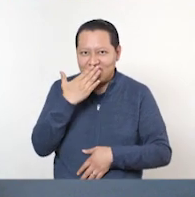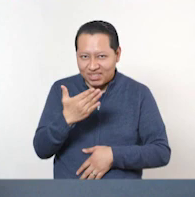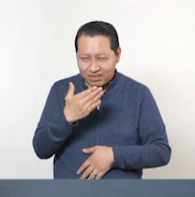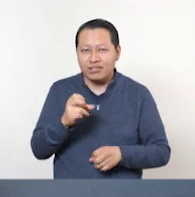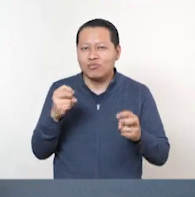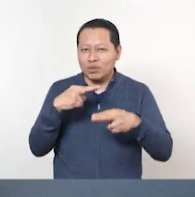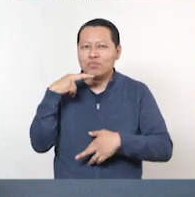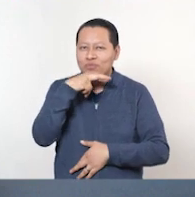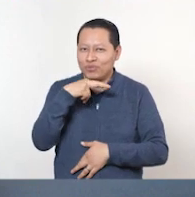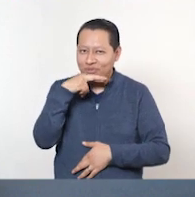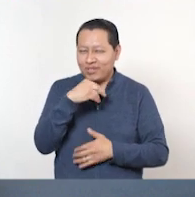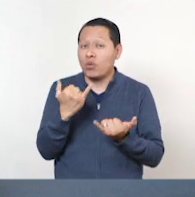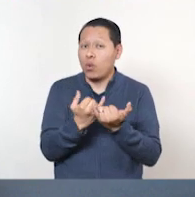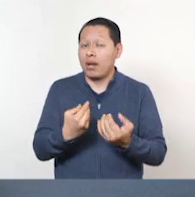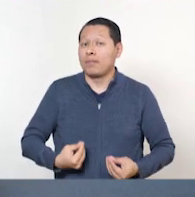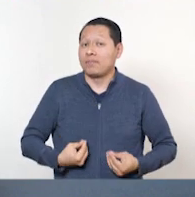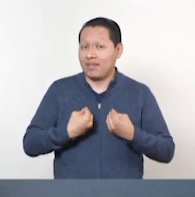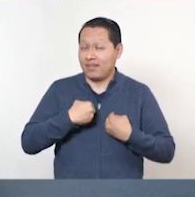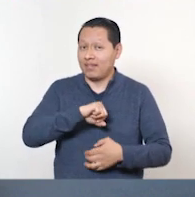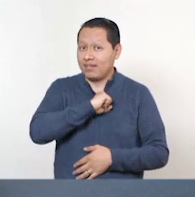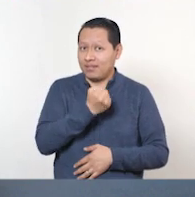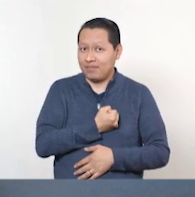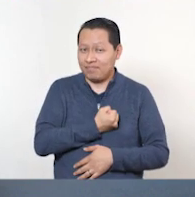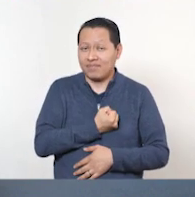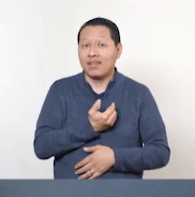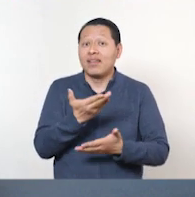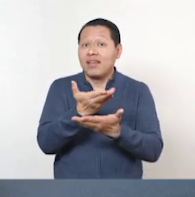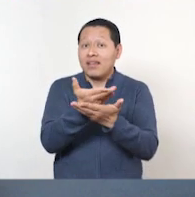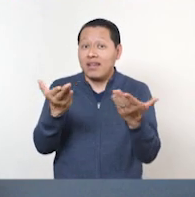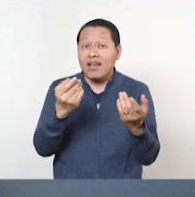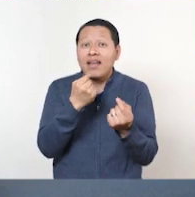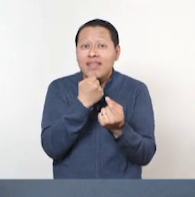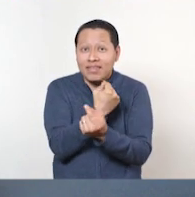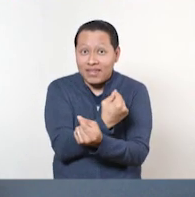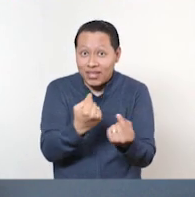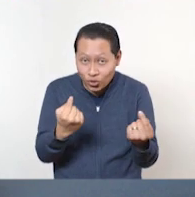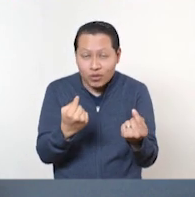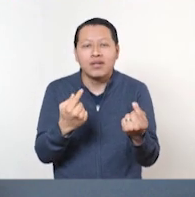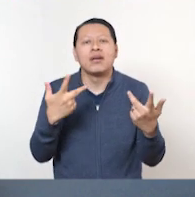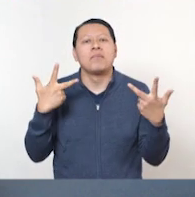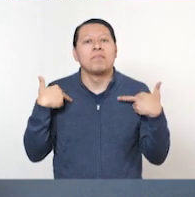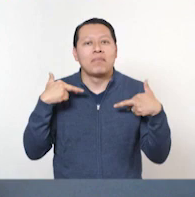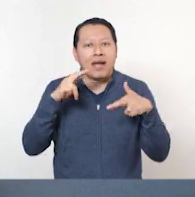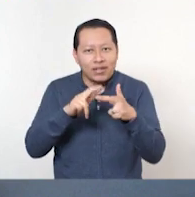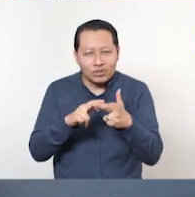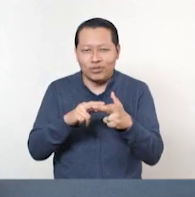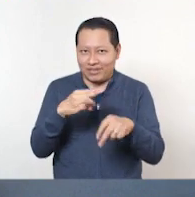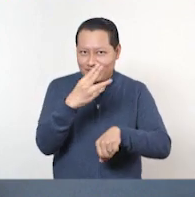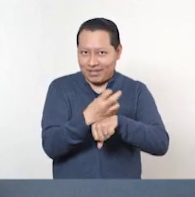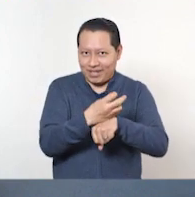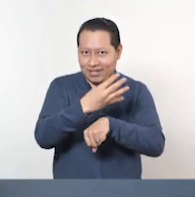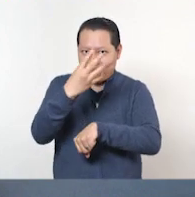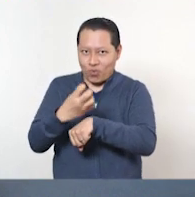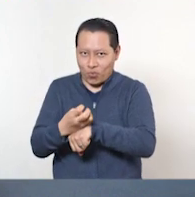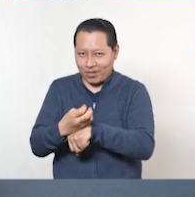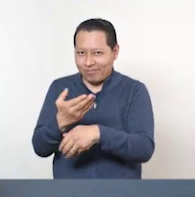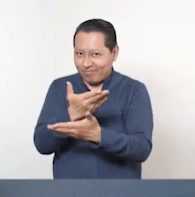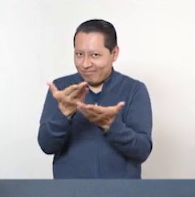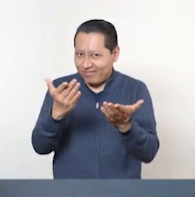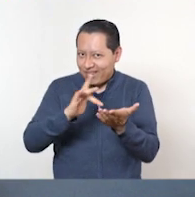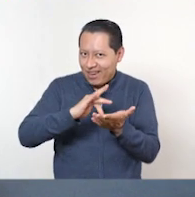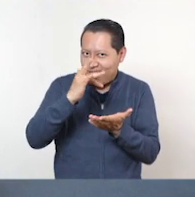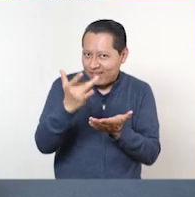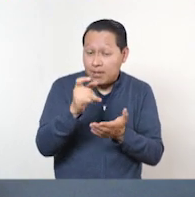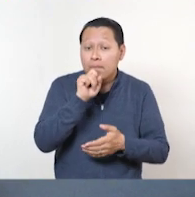Hasta pronto y vive saludablemente. Agradecemos a las niñas, los niños, a las maestras y los maestros de tercero y